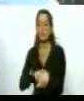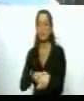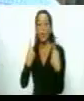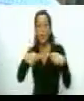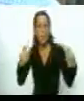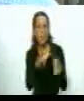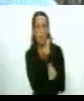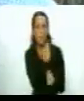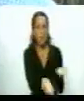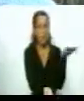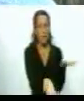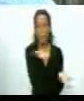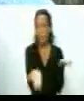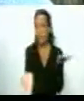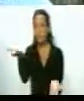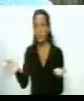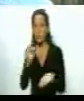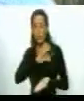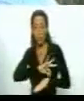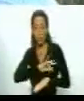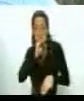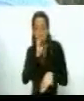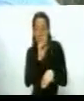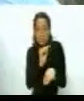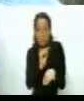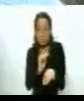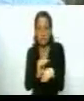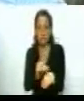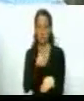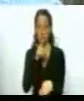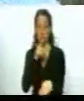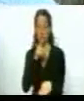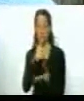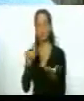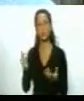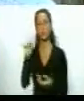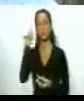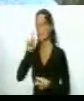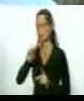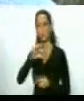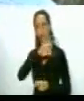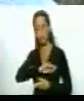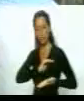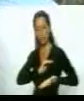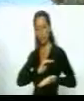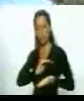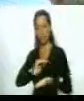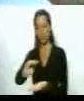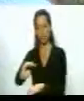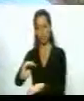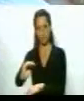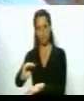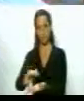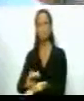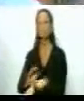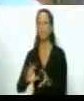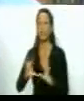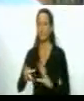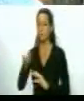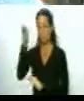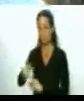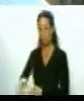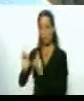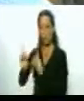y seguir fortificando, fortaleciendo una escala salarial que haga también a la calidad del sueldo docente y no